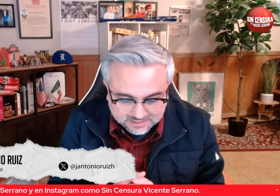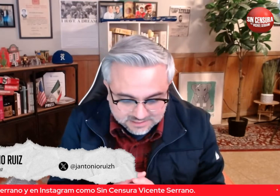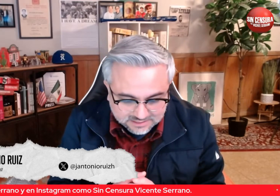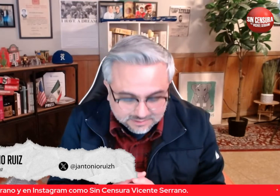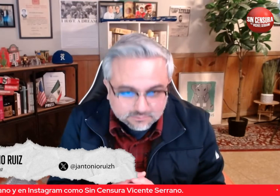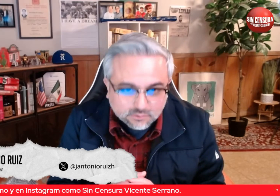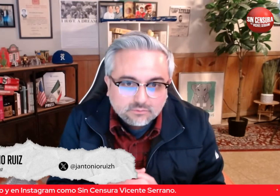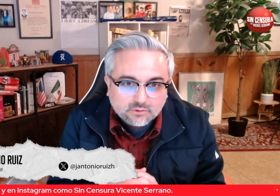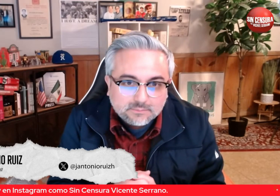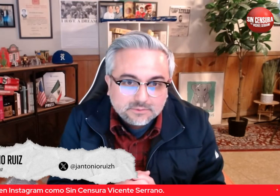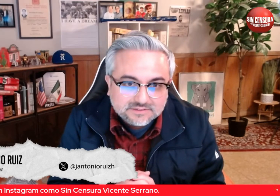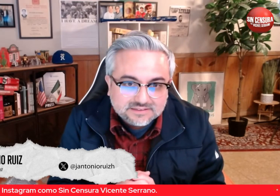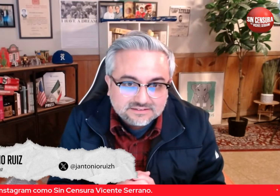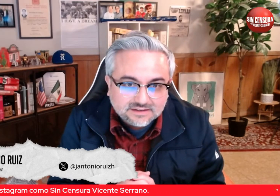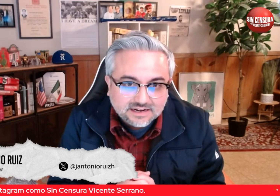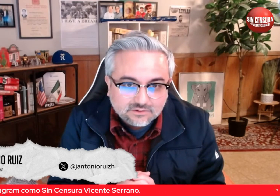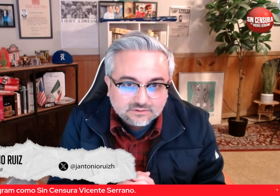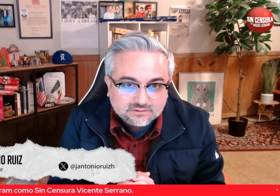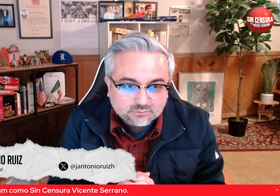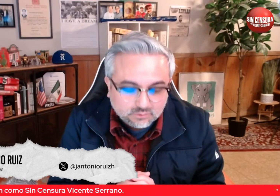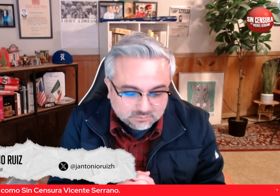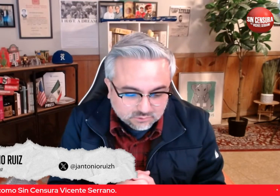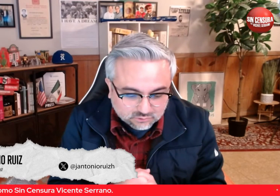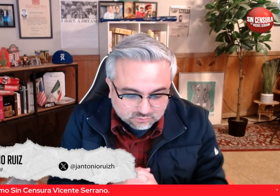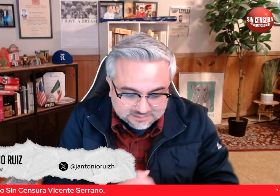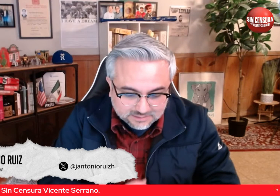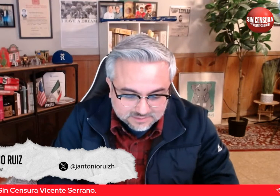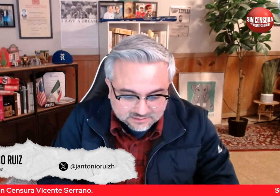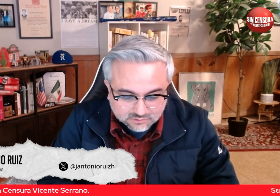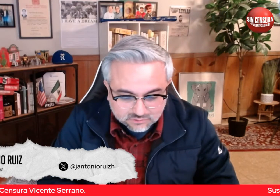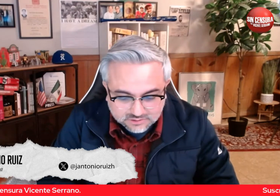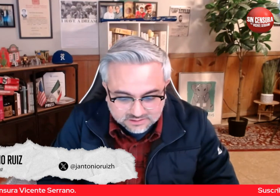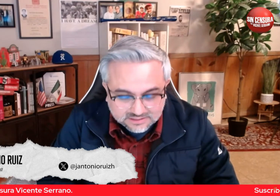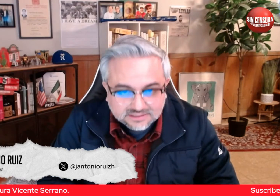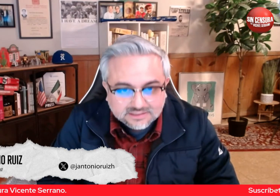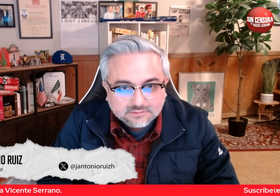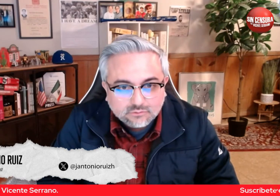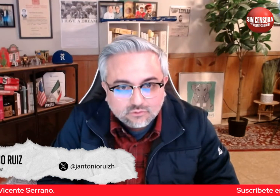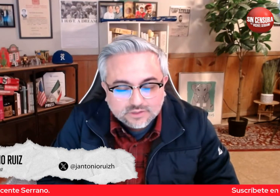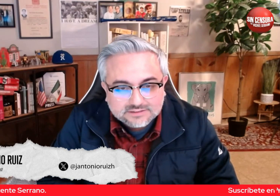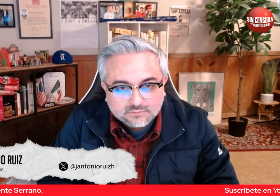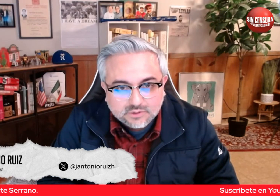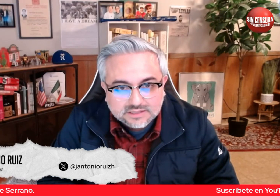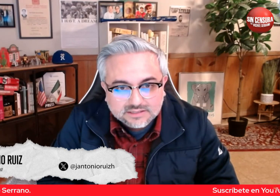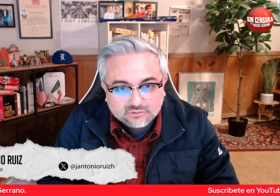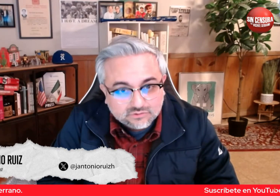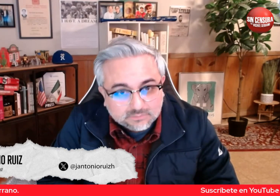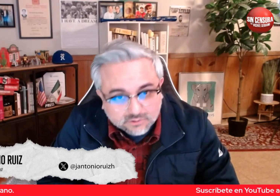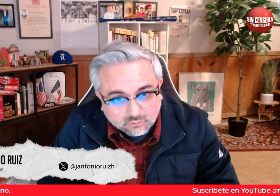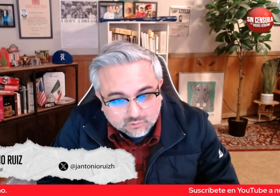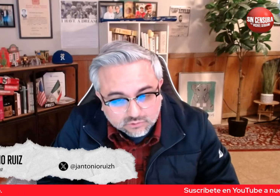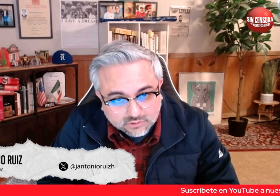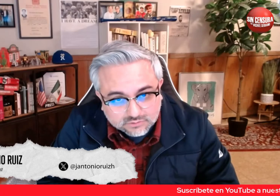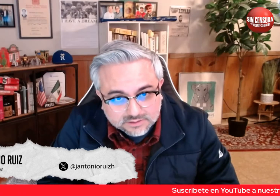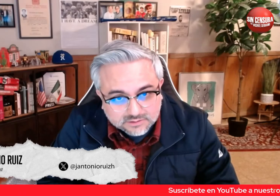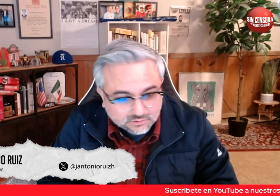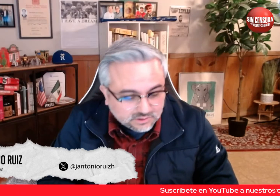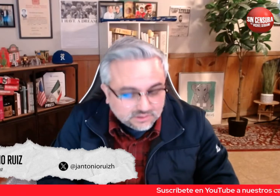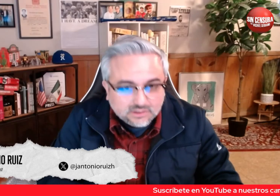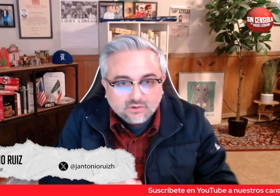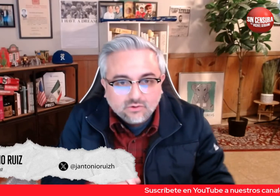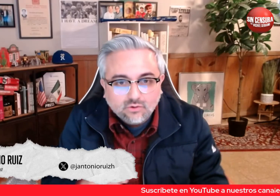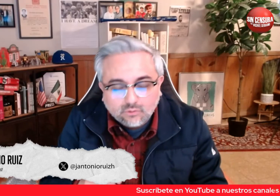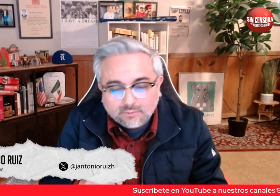gazapos. Pero bueno, muy bien por Vicente Serrano, muy bien por sus planteamientos, muy fuertes, muy intensos, siempre con mucho